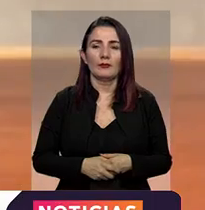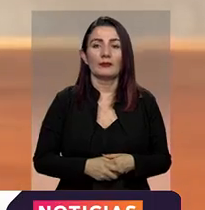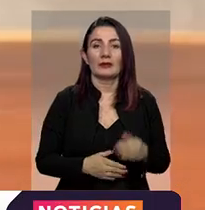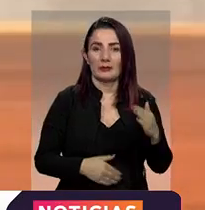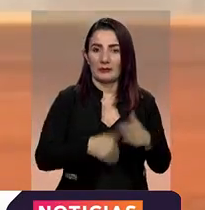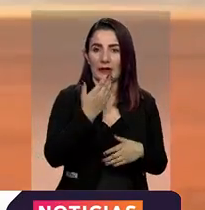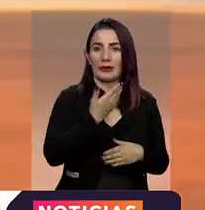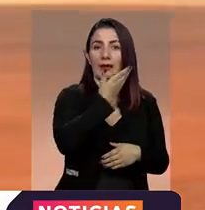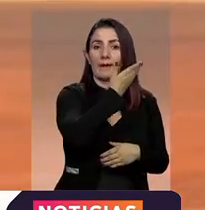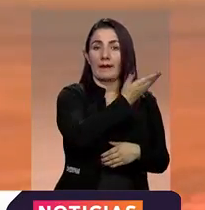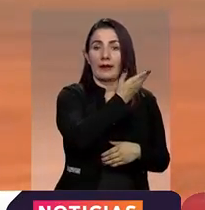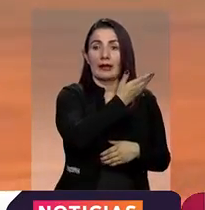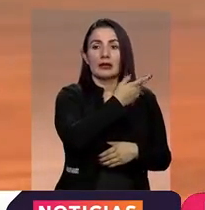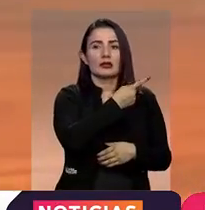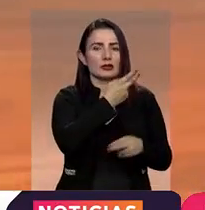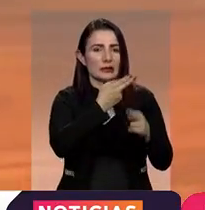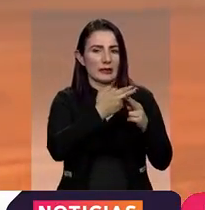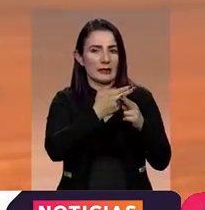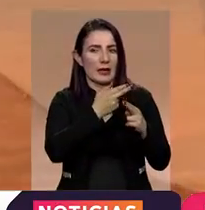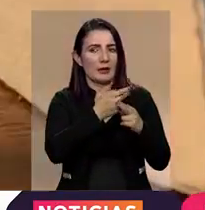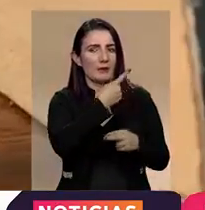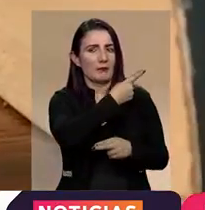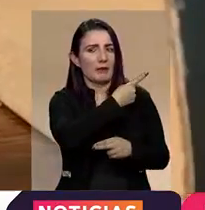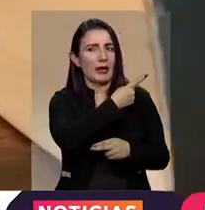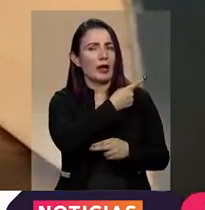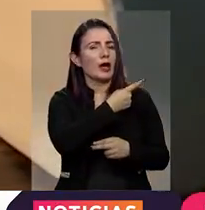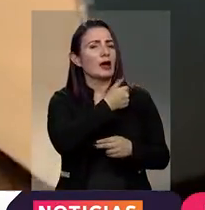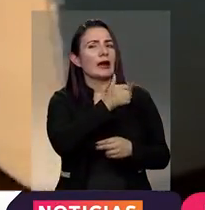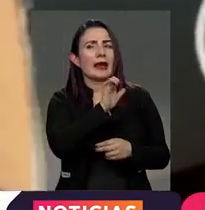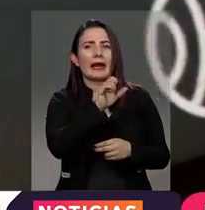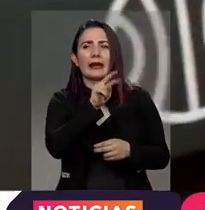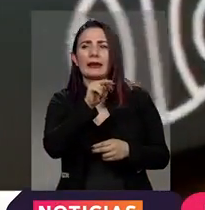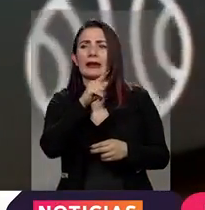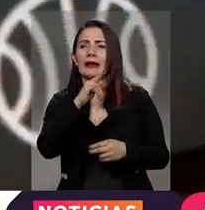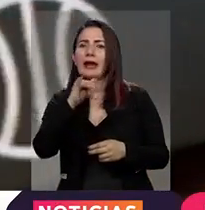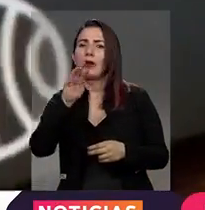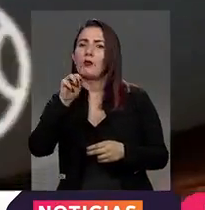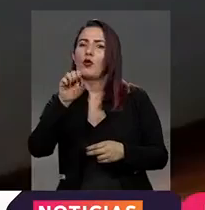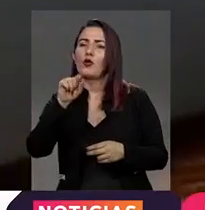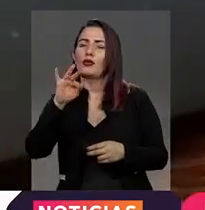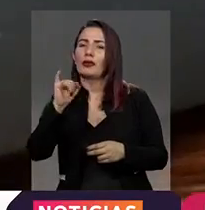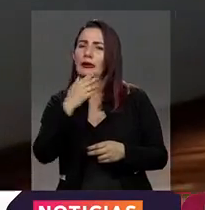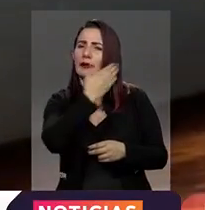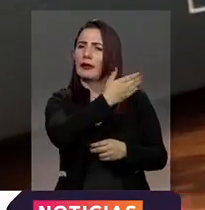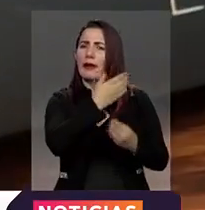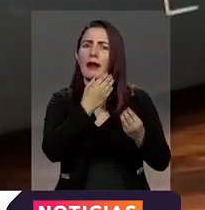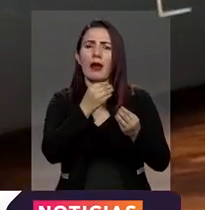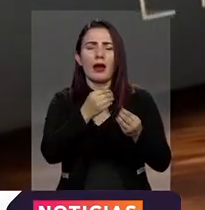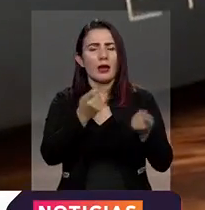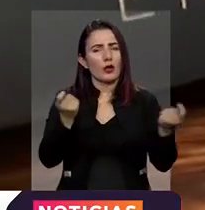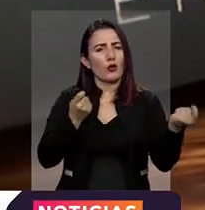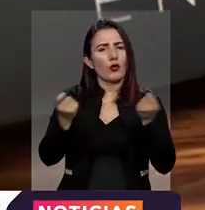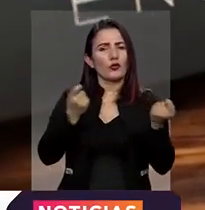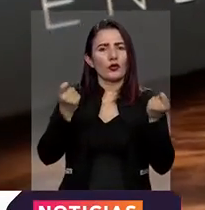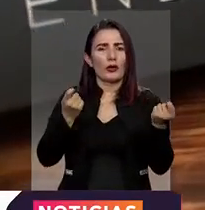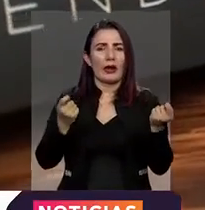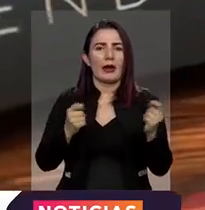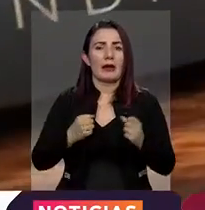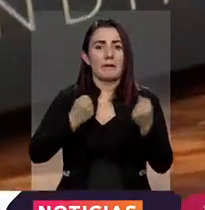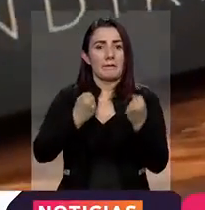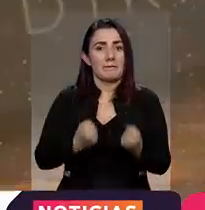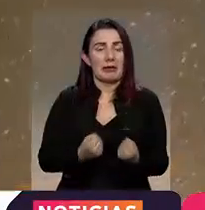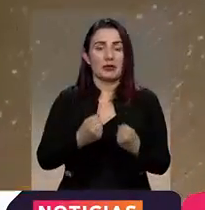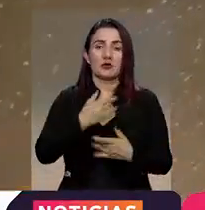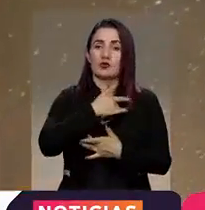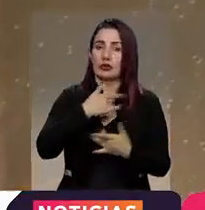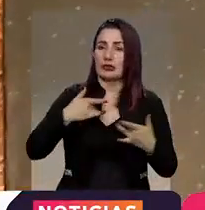Iniciamos con la publicación Ayuno Consciente de Endika Montiel, quien presenta un método de dieta que no solo ayuda a controlar el peso, sino que mejora la